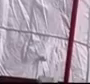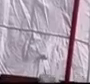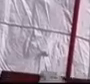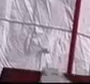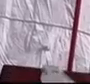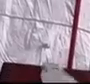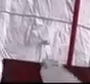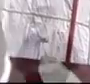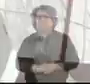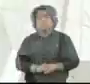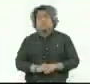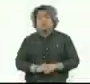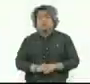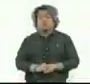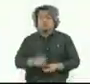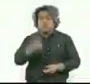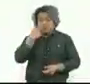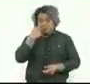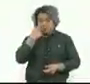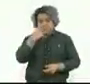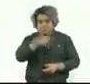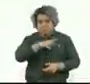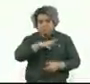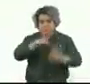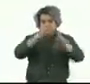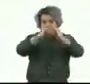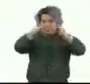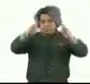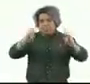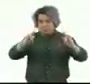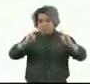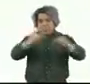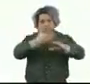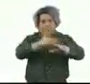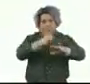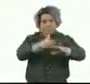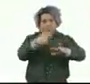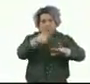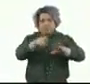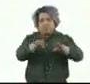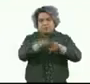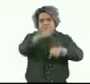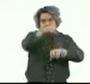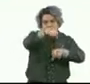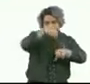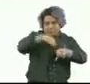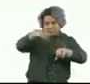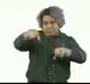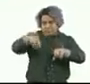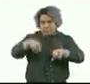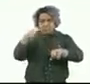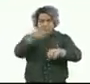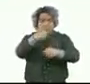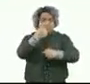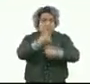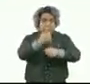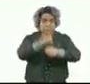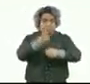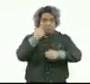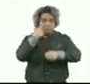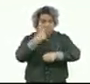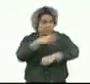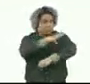Este es el consultorio médico. Este es el área de enfermería en donde pasa el paciente. Se le toman